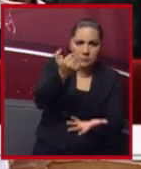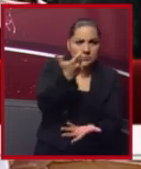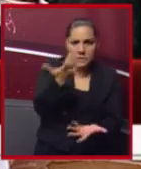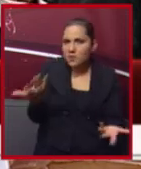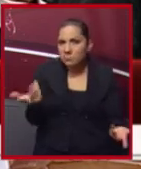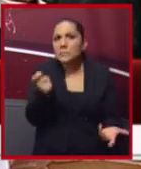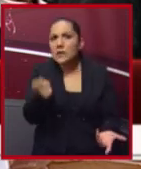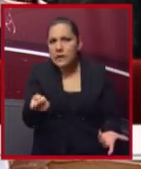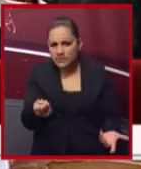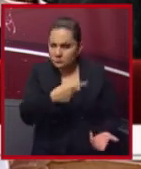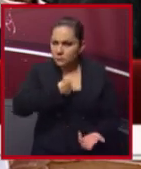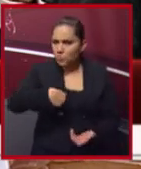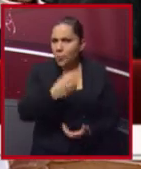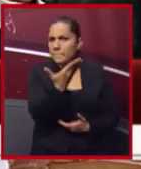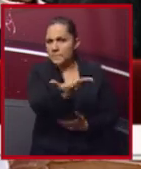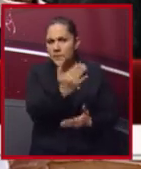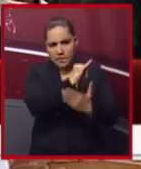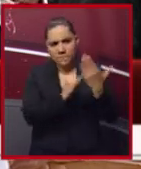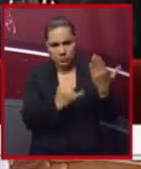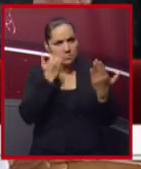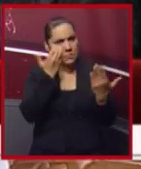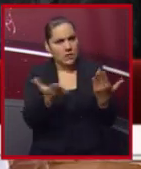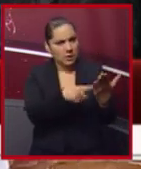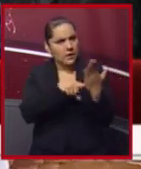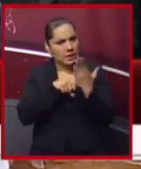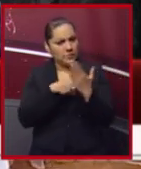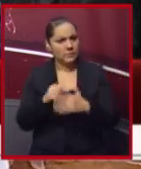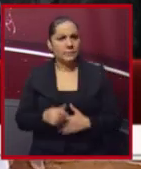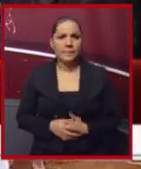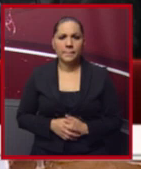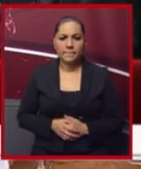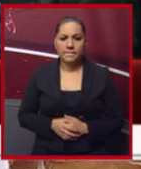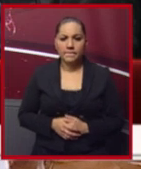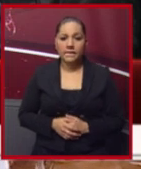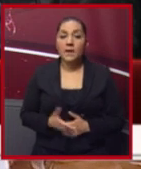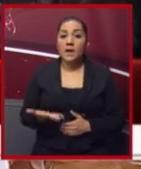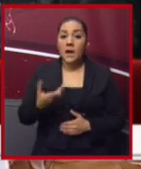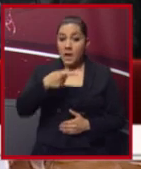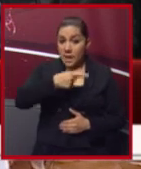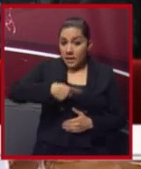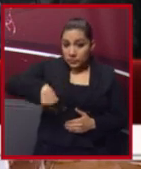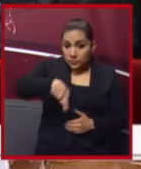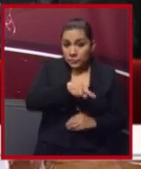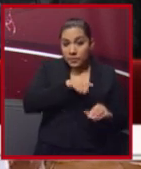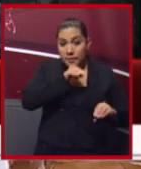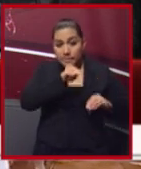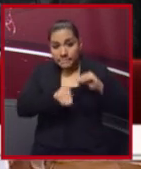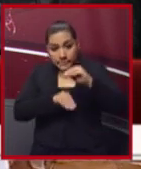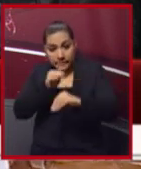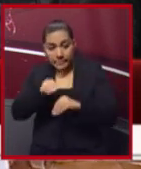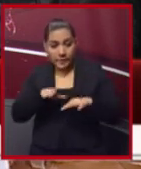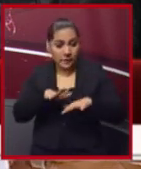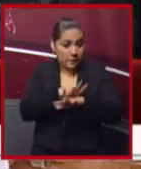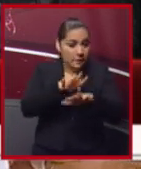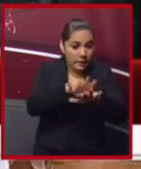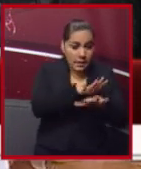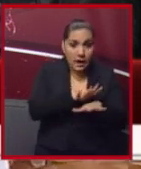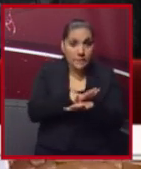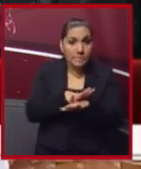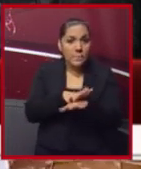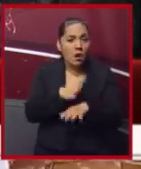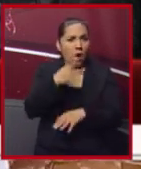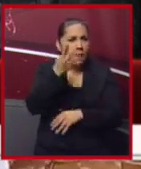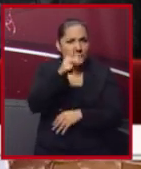texto constitucional, efectivamente se va a solapar la deficiencia